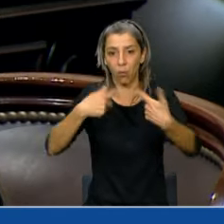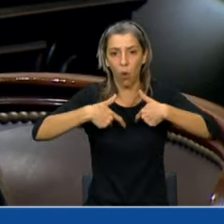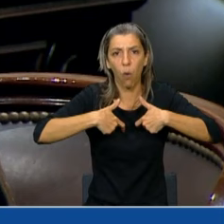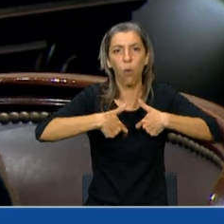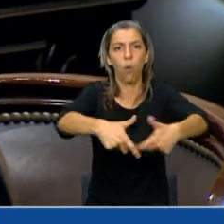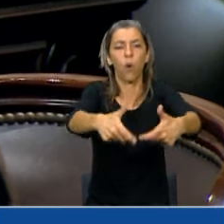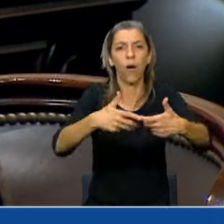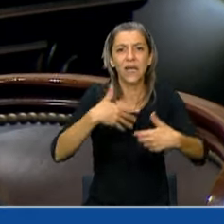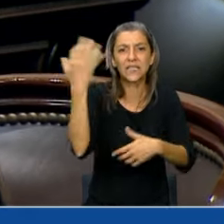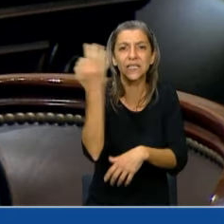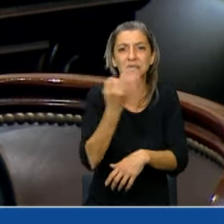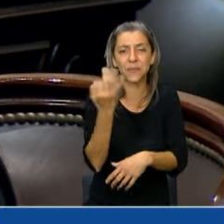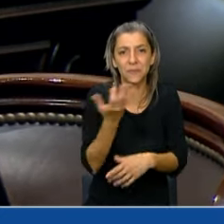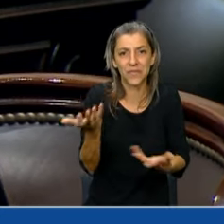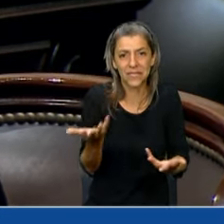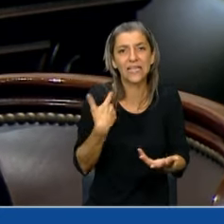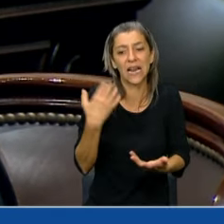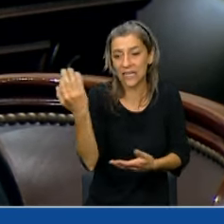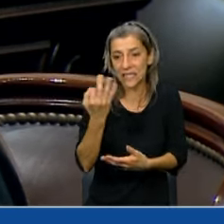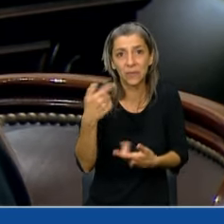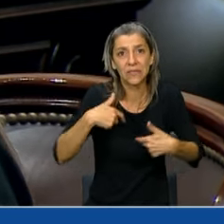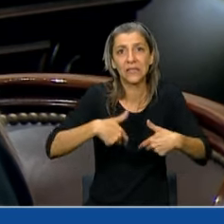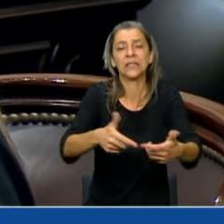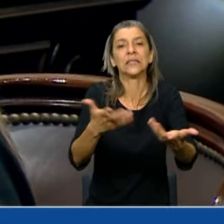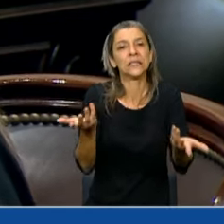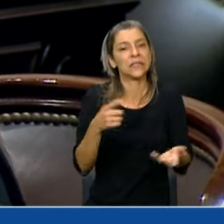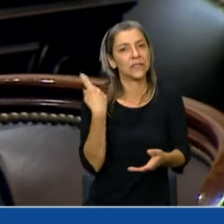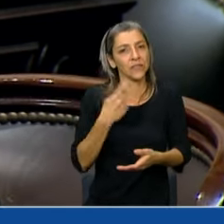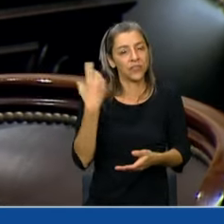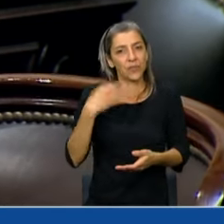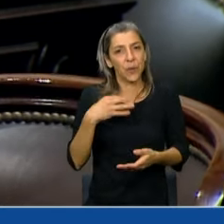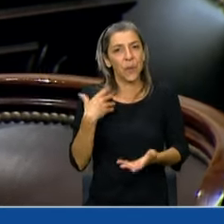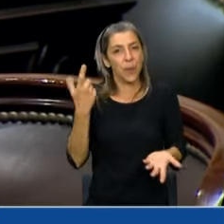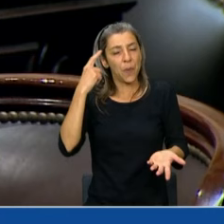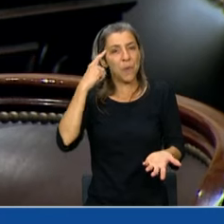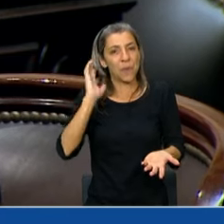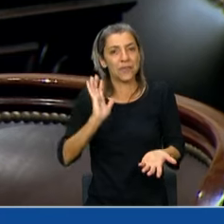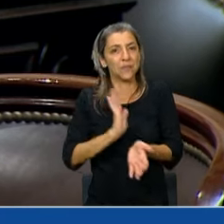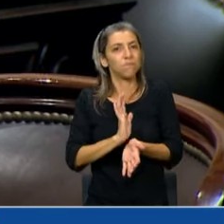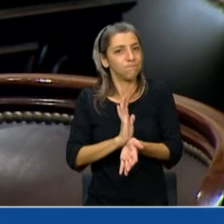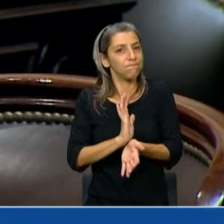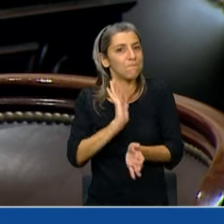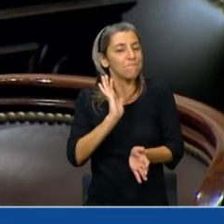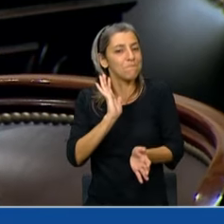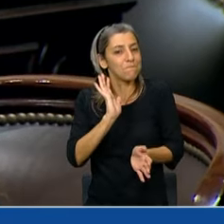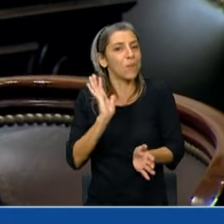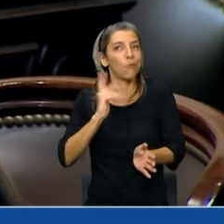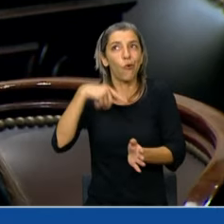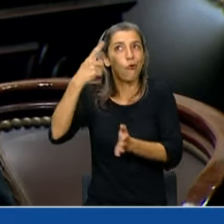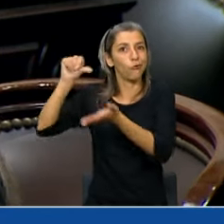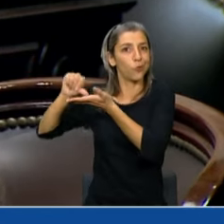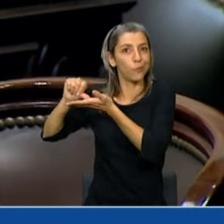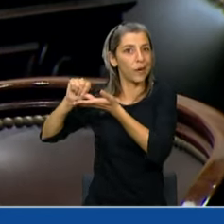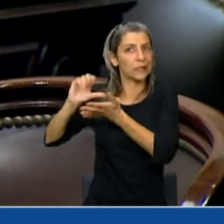dedicado se tiene que hablar de mínimos que se han en el resto de los países